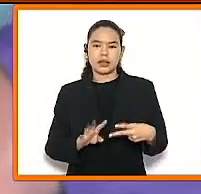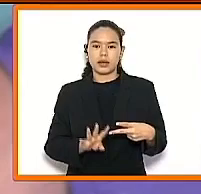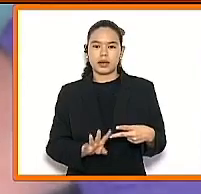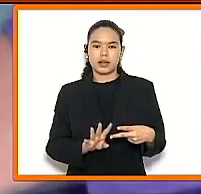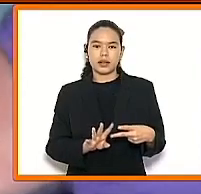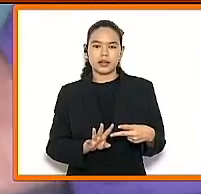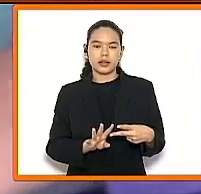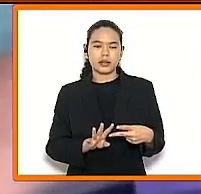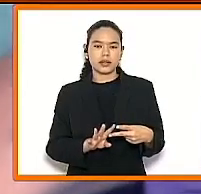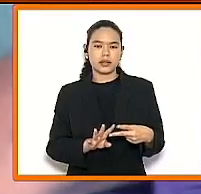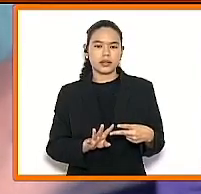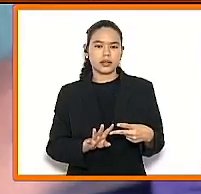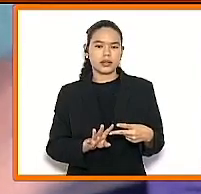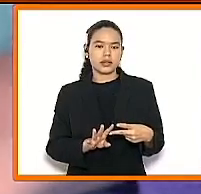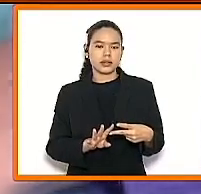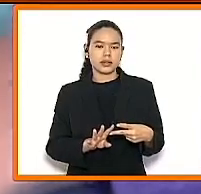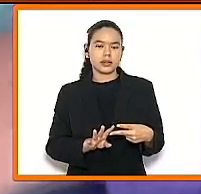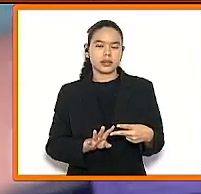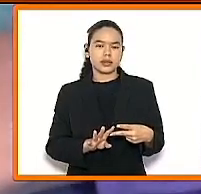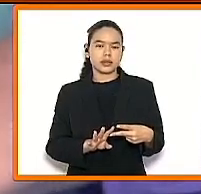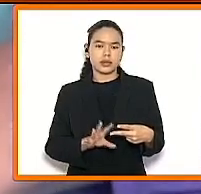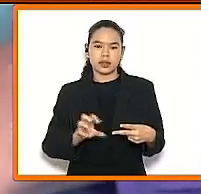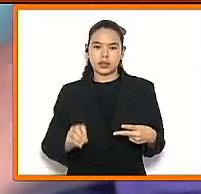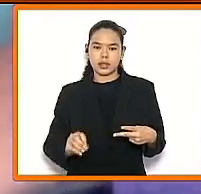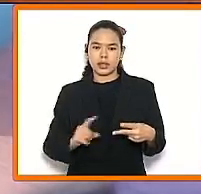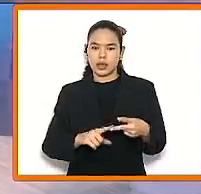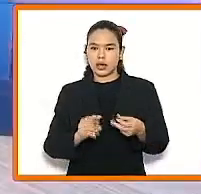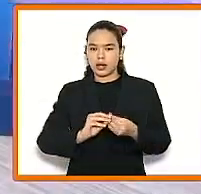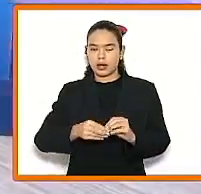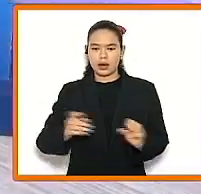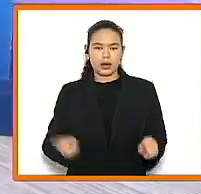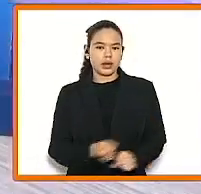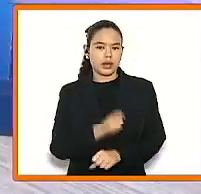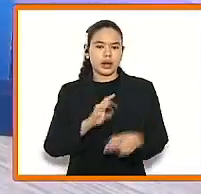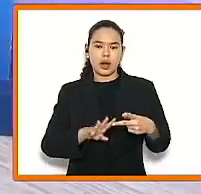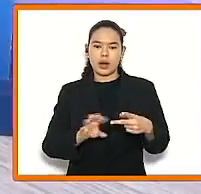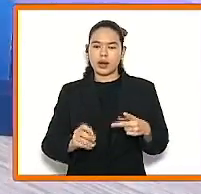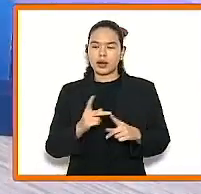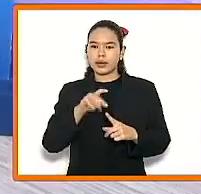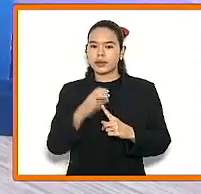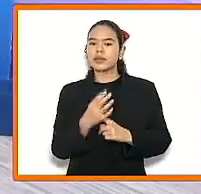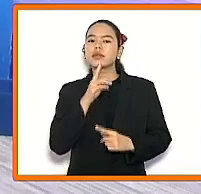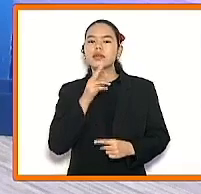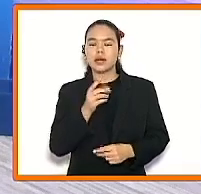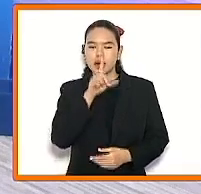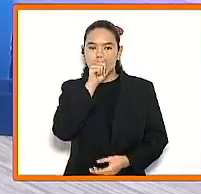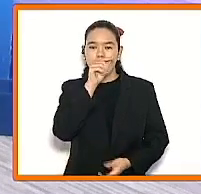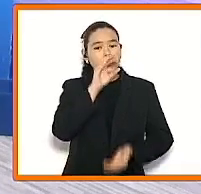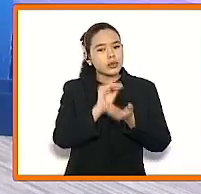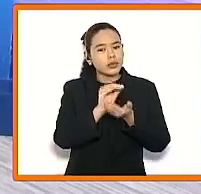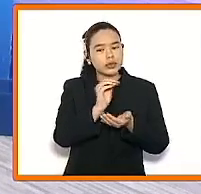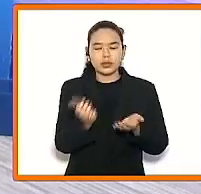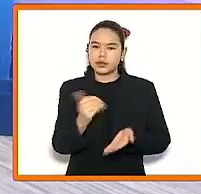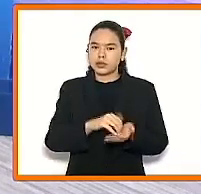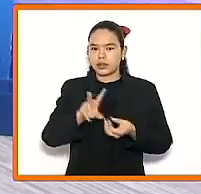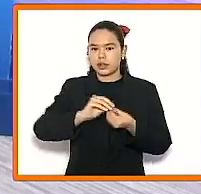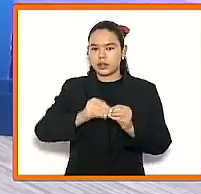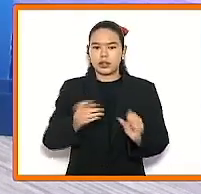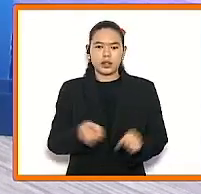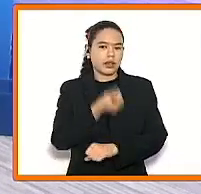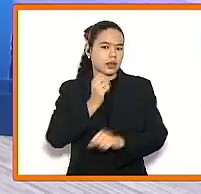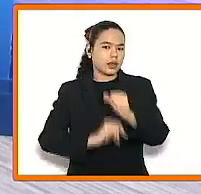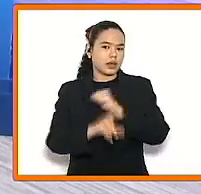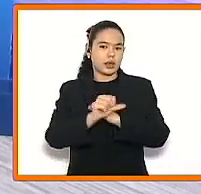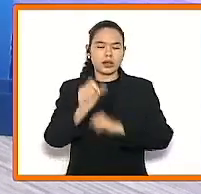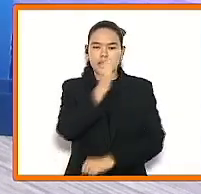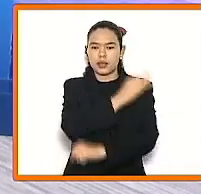4. Segundo dígito, este es el 0, número favorecido, 40, con su catrachada, Pollito. Los números ganadores para premiados en esta